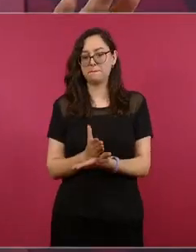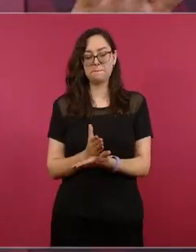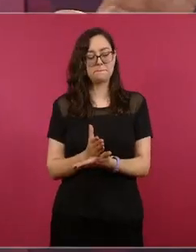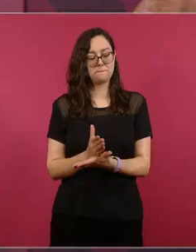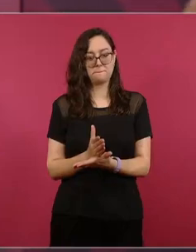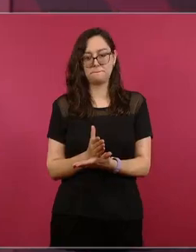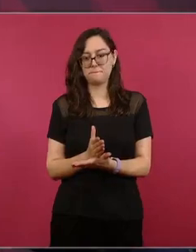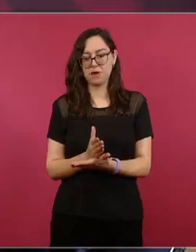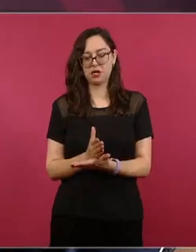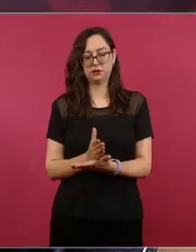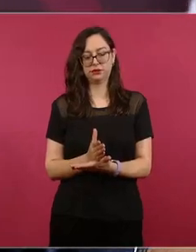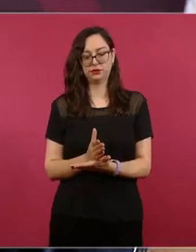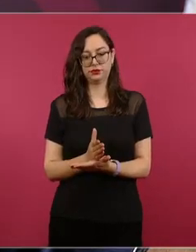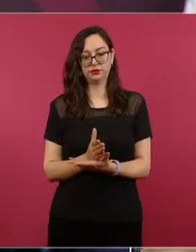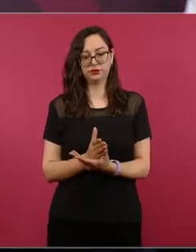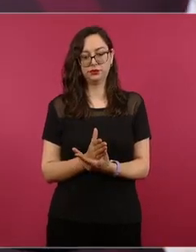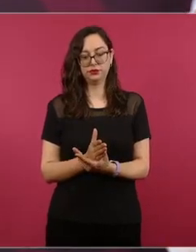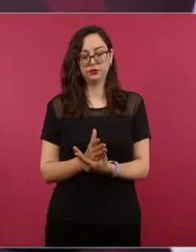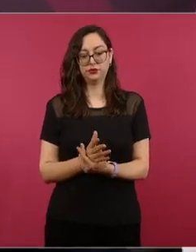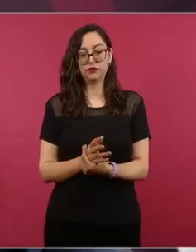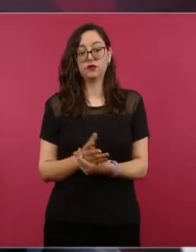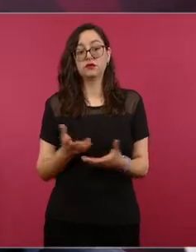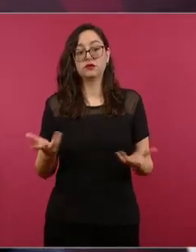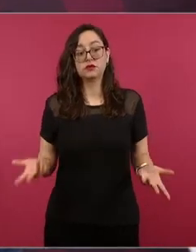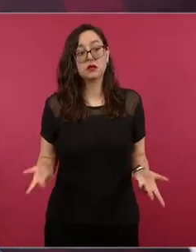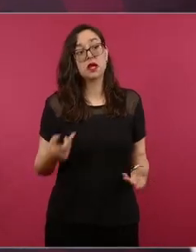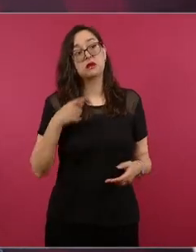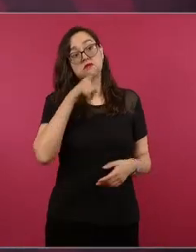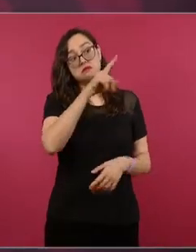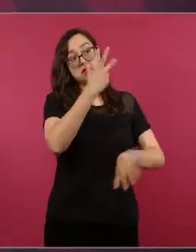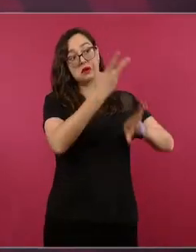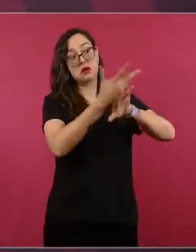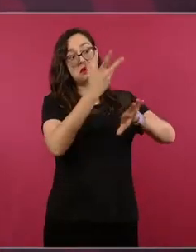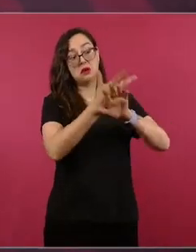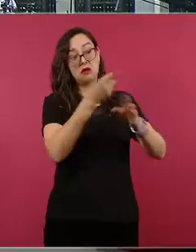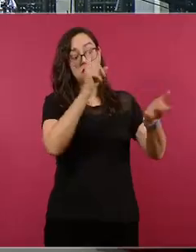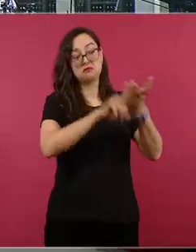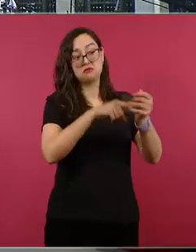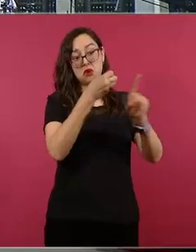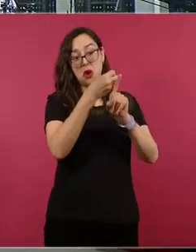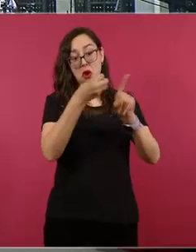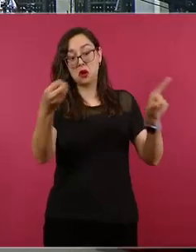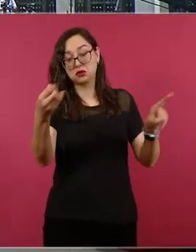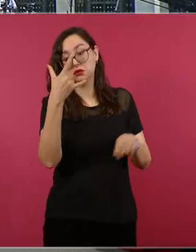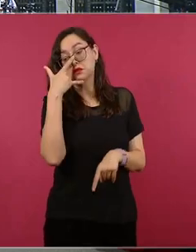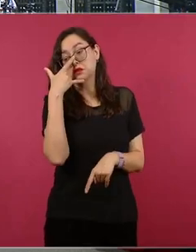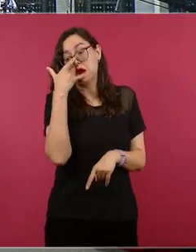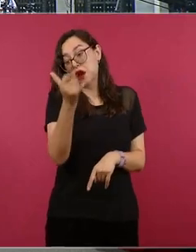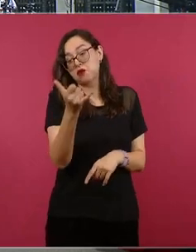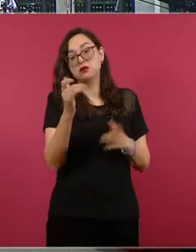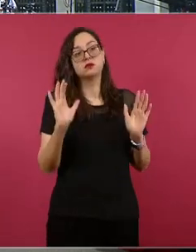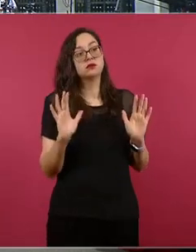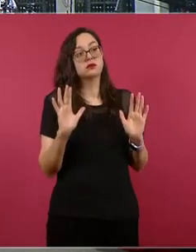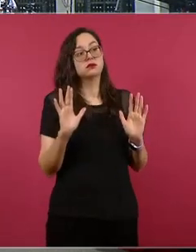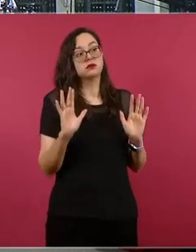parece que la CIA tiene su política, la DEA tiene su política.